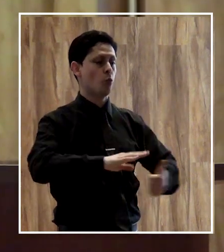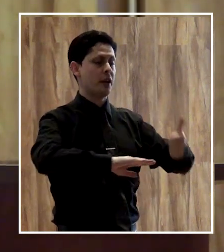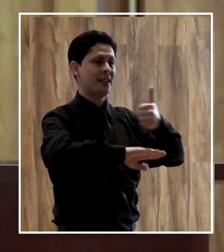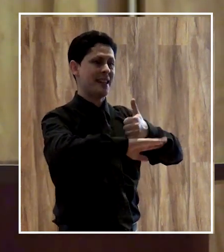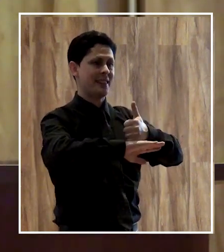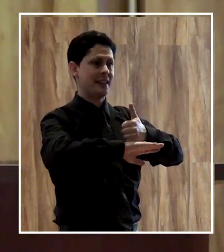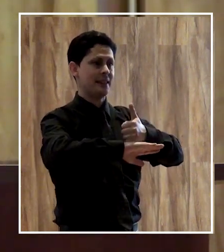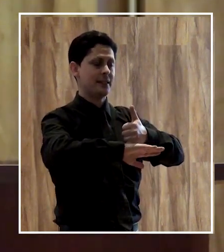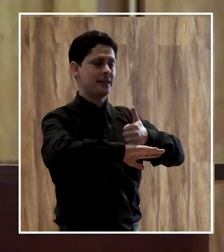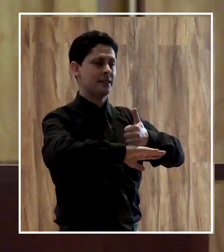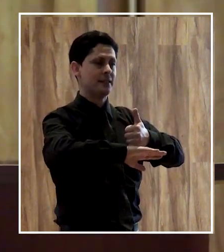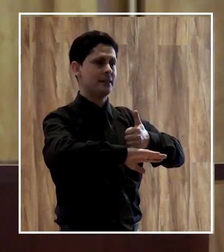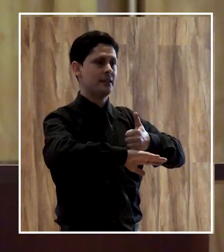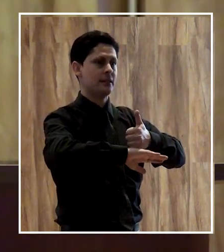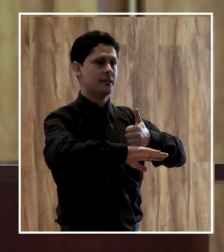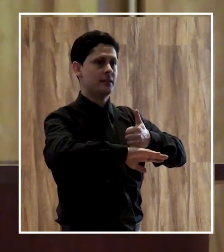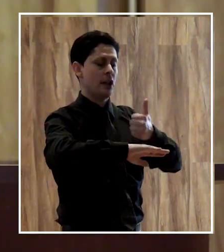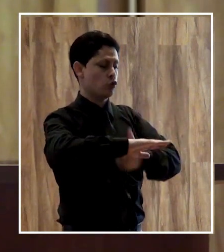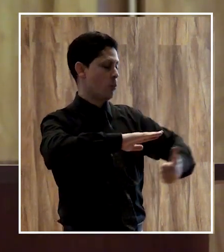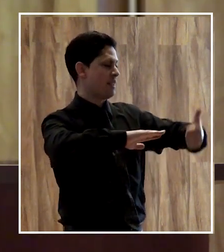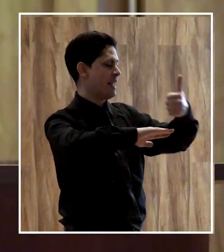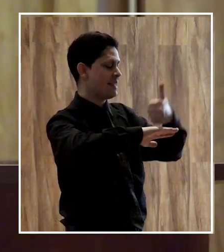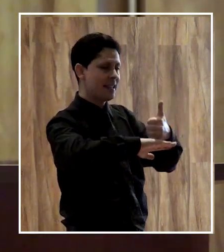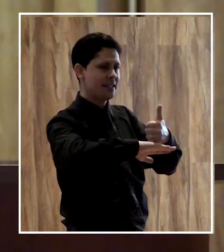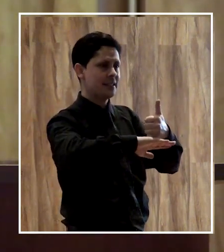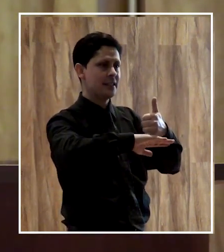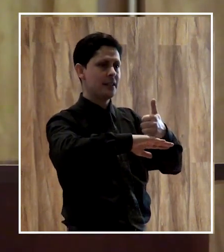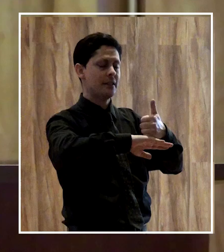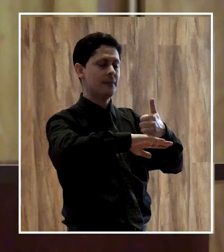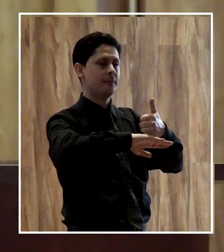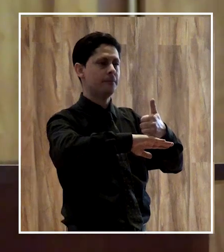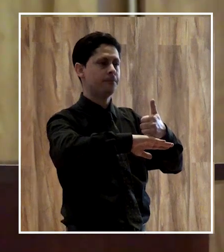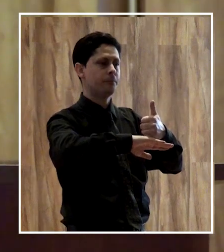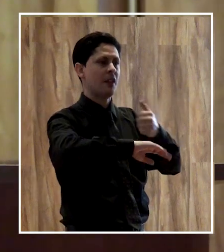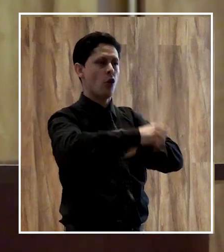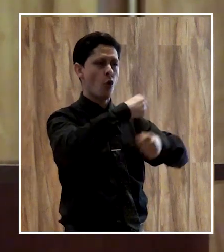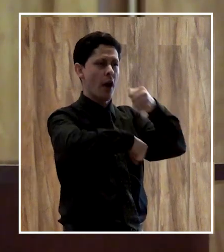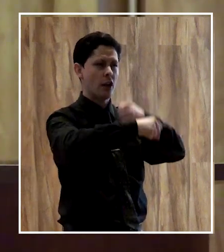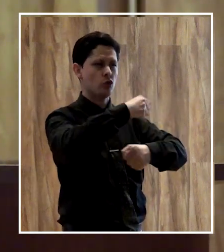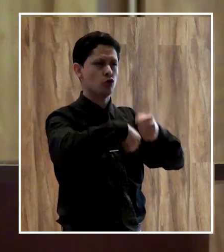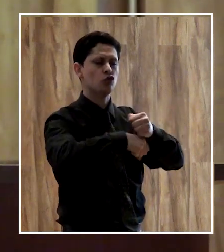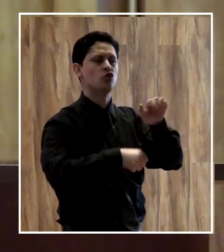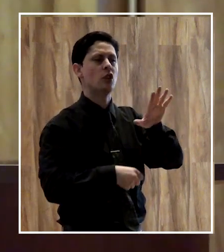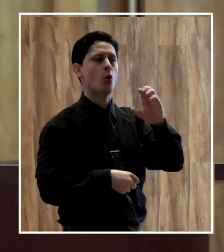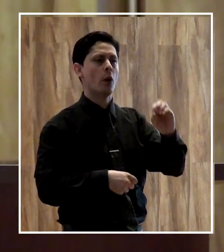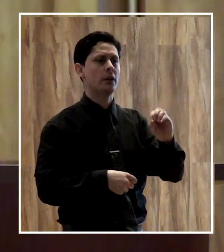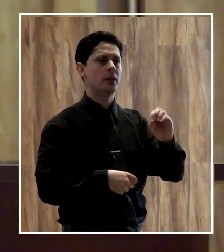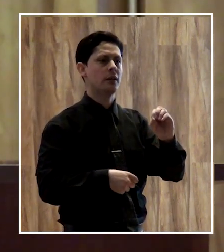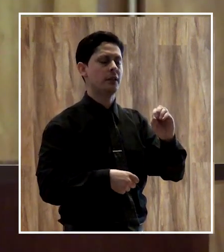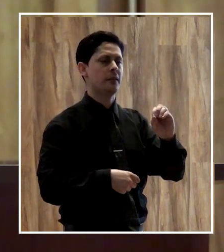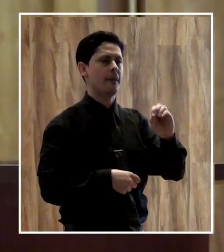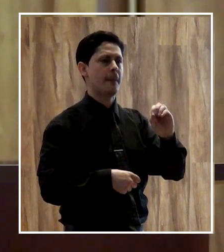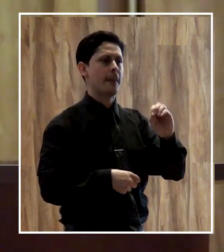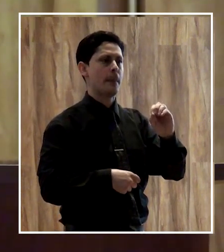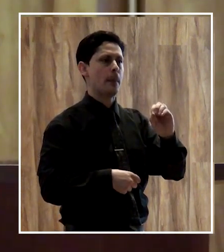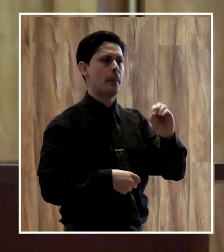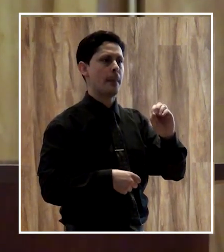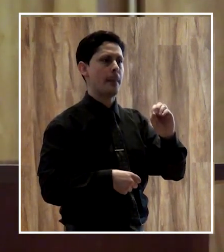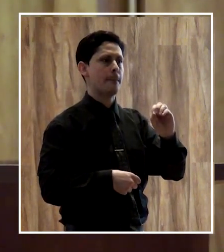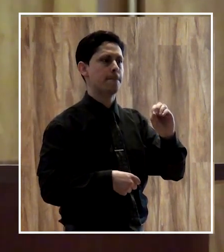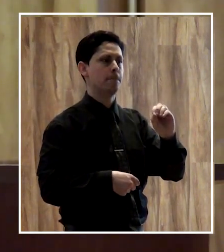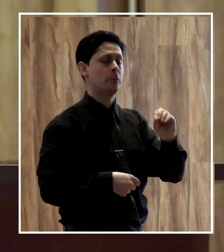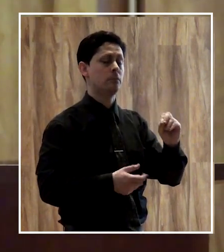la superintendente, en la cual había partido como un vulgar ayudantillo en los años 50. Me